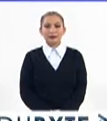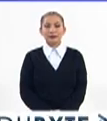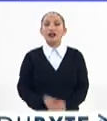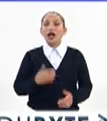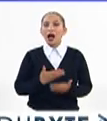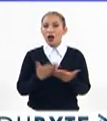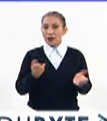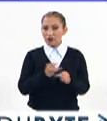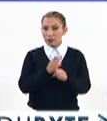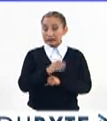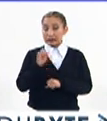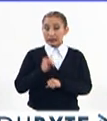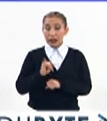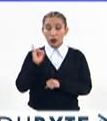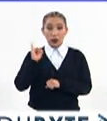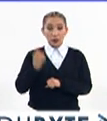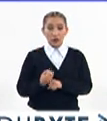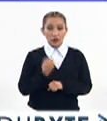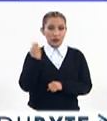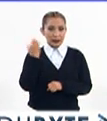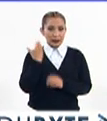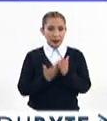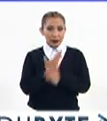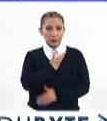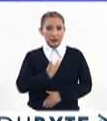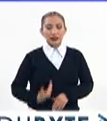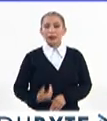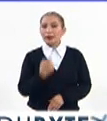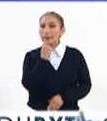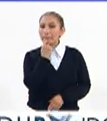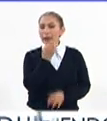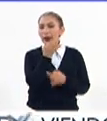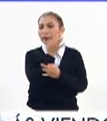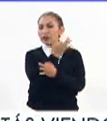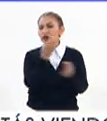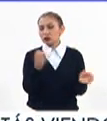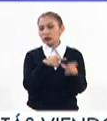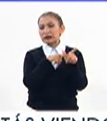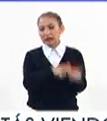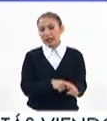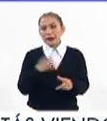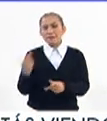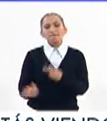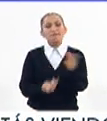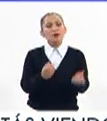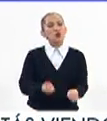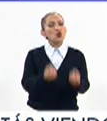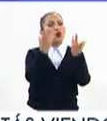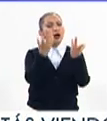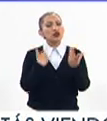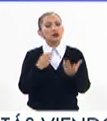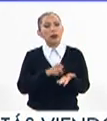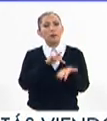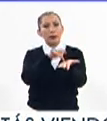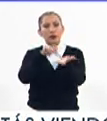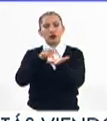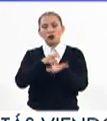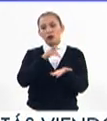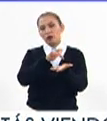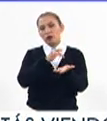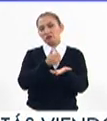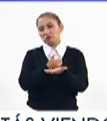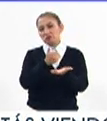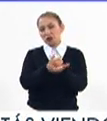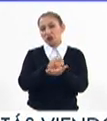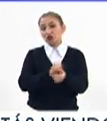Bueno, vamos con la información. Este jueves en su conferencia matutina el presidente informó que continúa el censo para la entrega de programas sociales